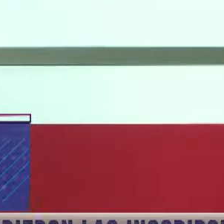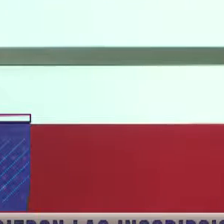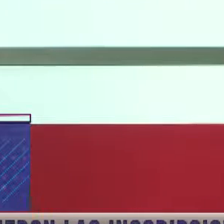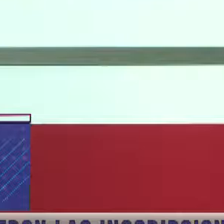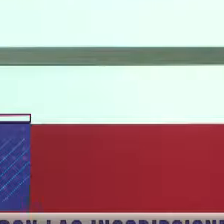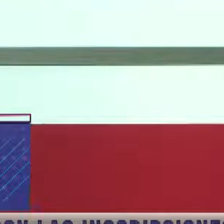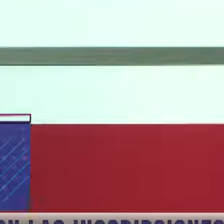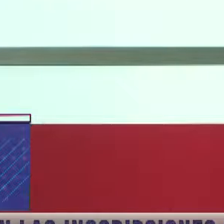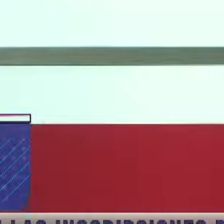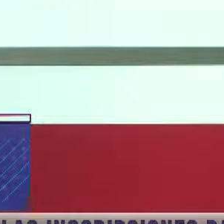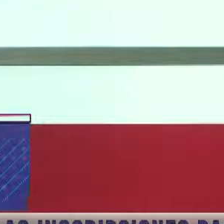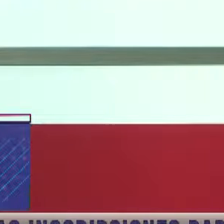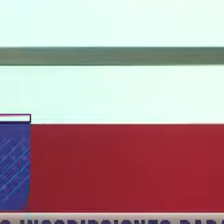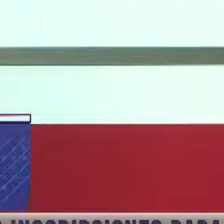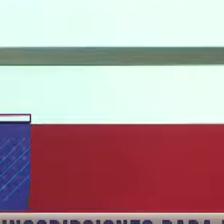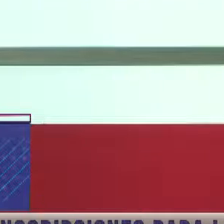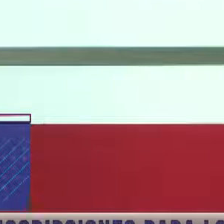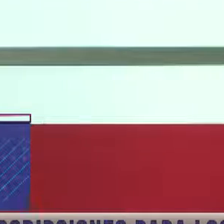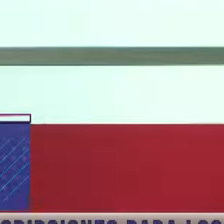través de nuestro sitio